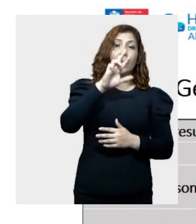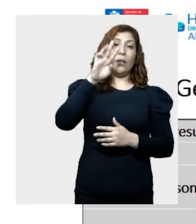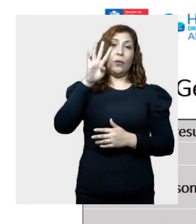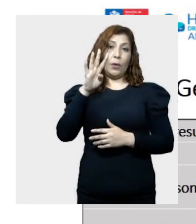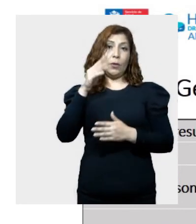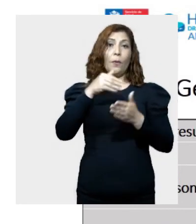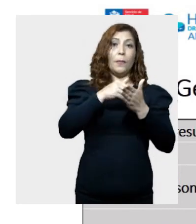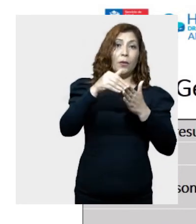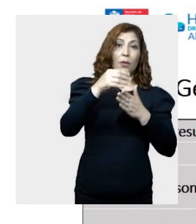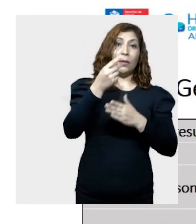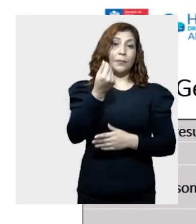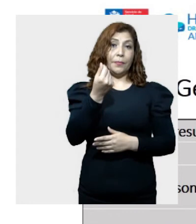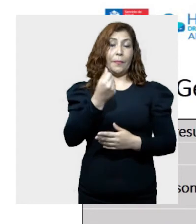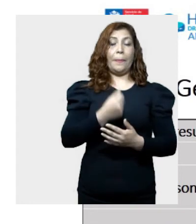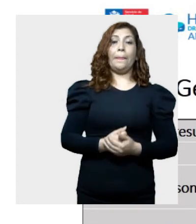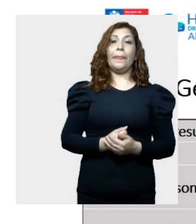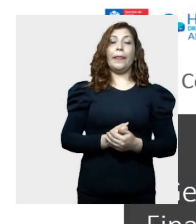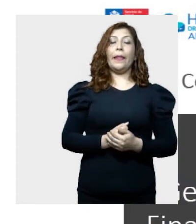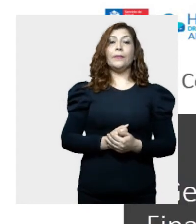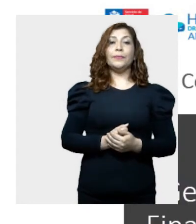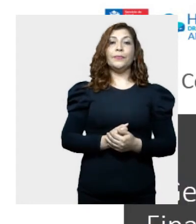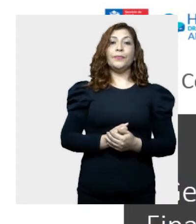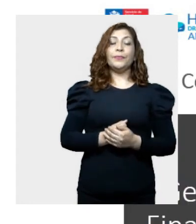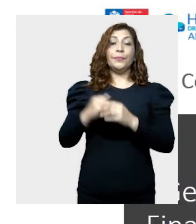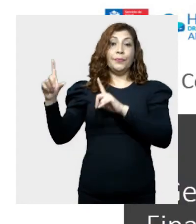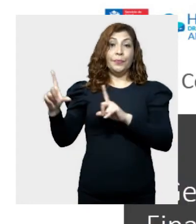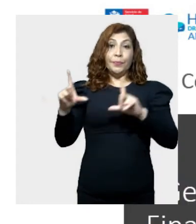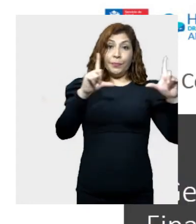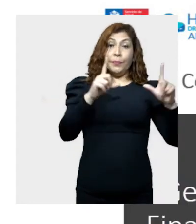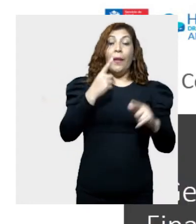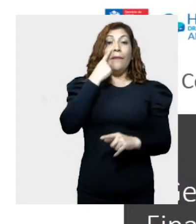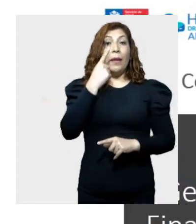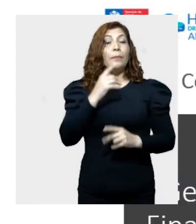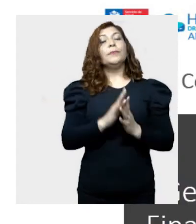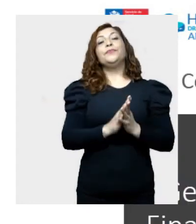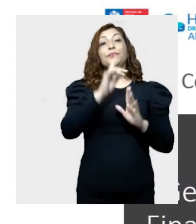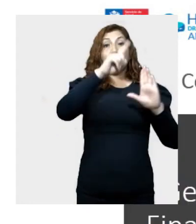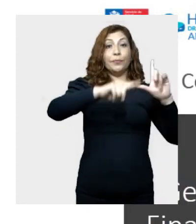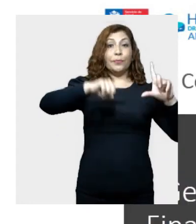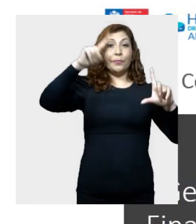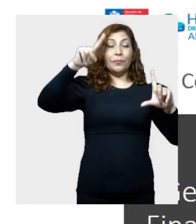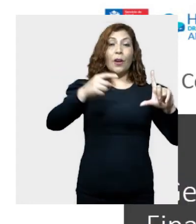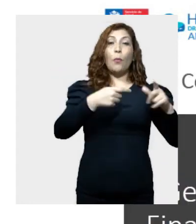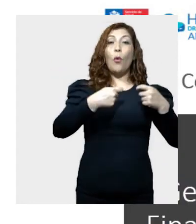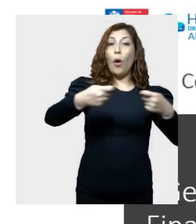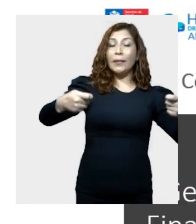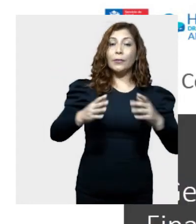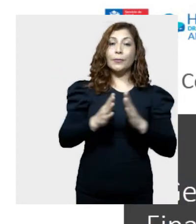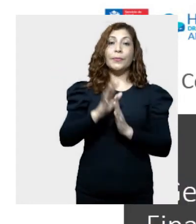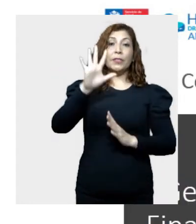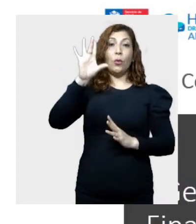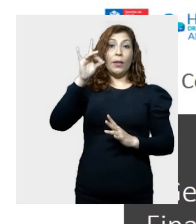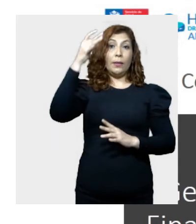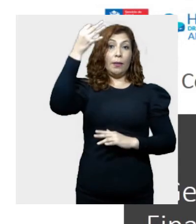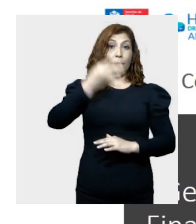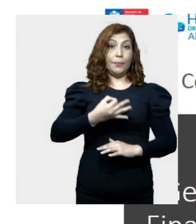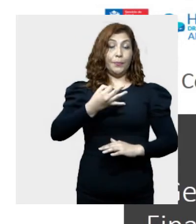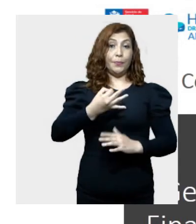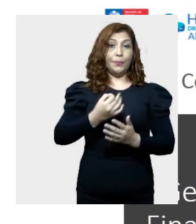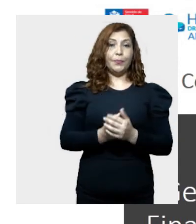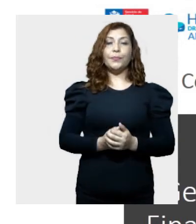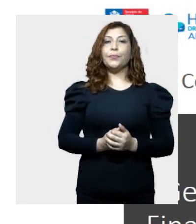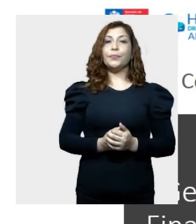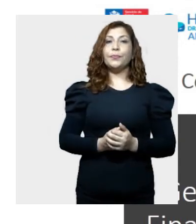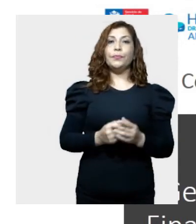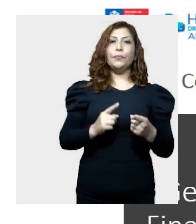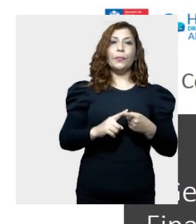33.094 millones de pesos. En la siguiente gráfica vemos la composición del gasto, en donde el 50% lo